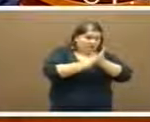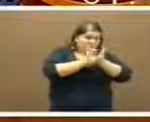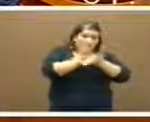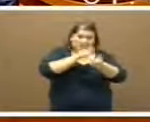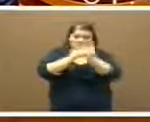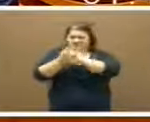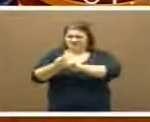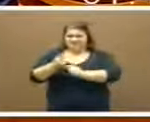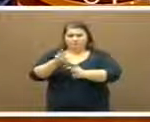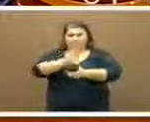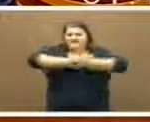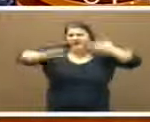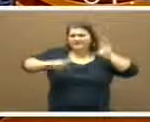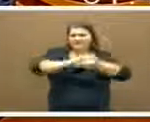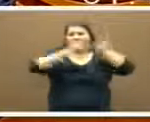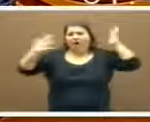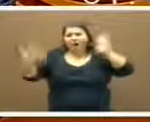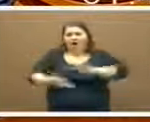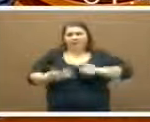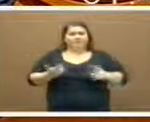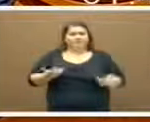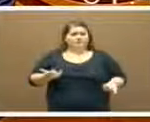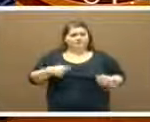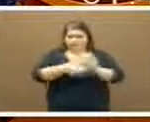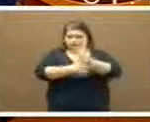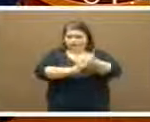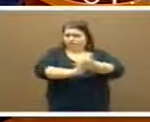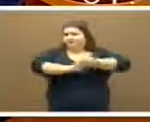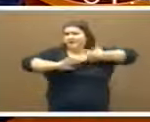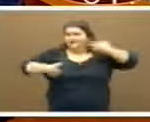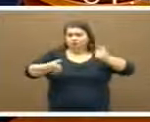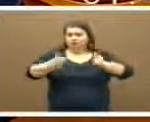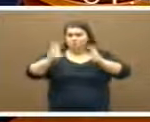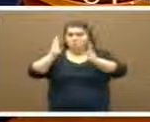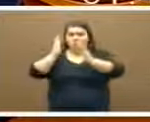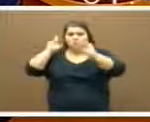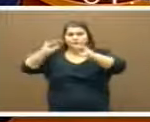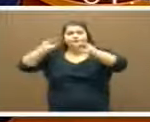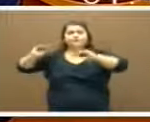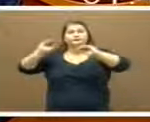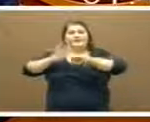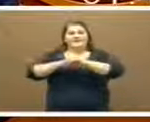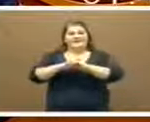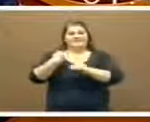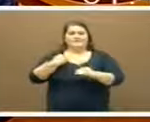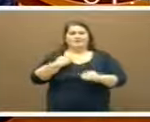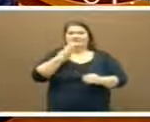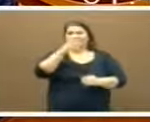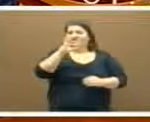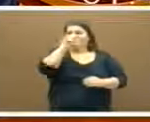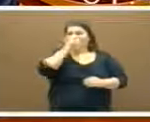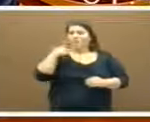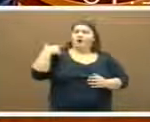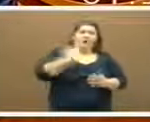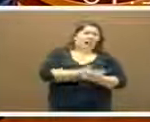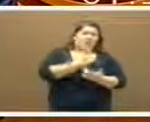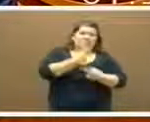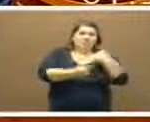Han cambiado muy rápido. Qué curso tan acelerado y tan magnífico les habrán dado para decir lo contrario que han estado diciendo durante 30 años,